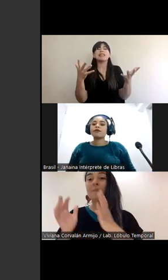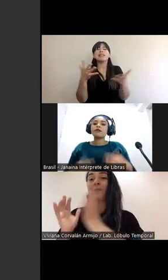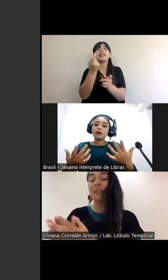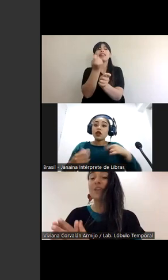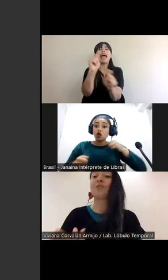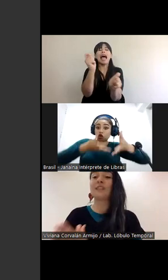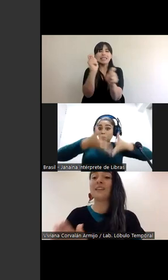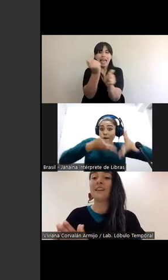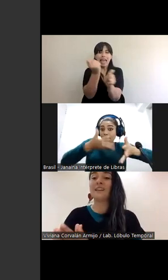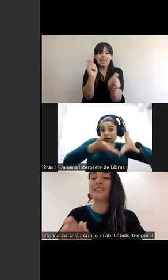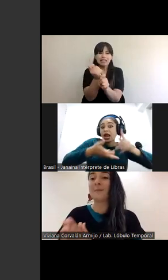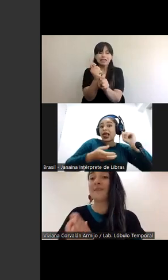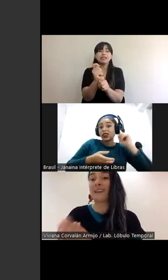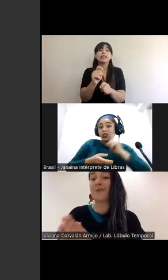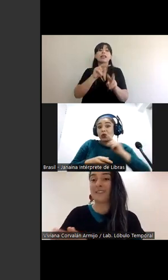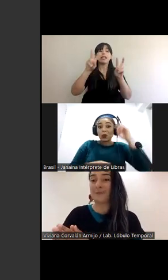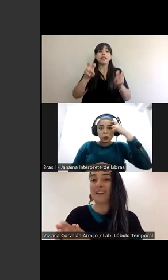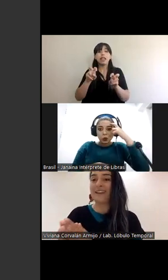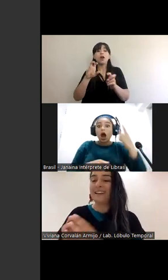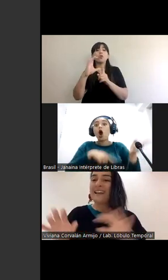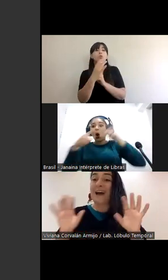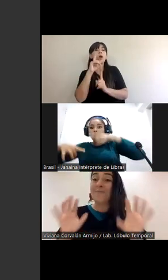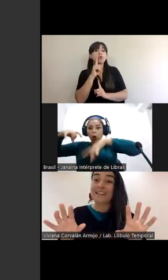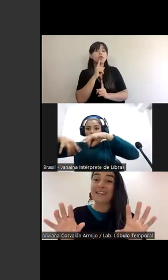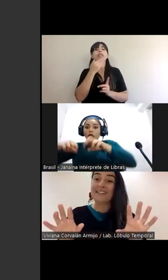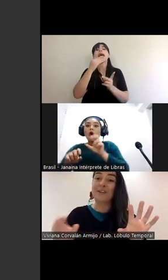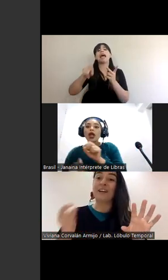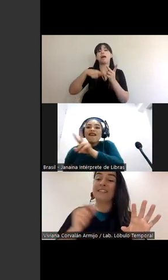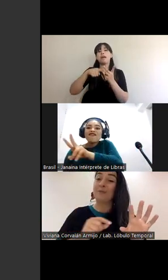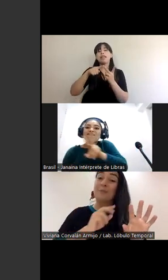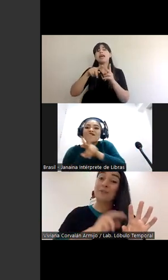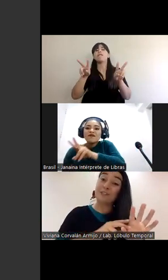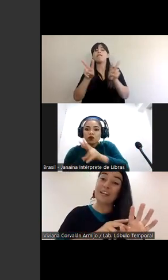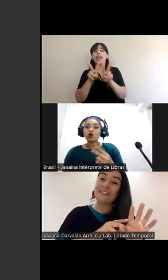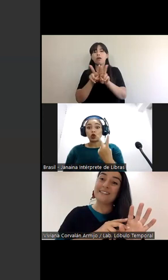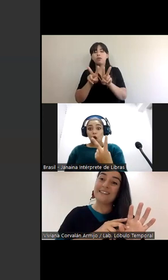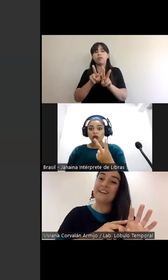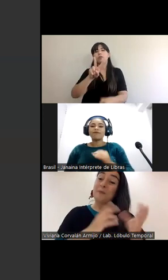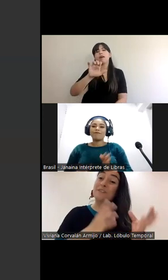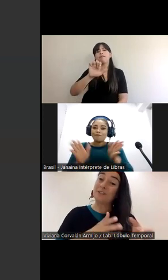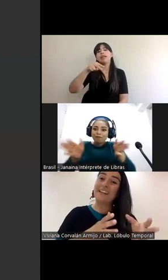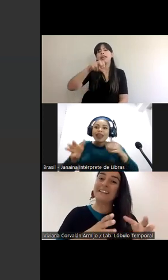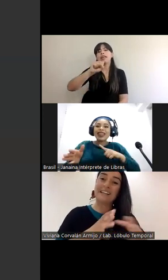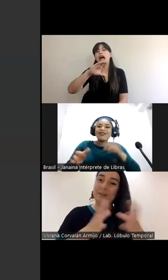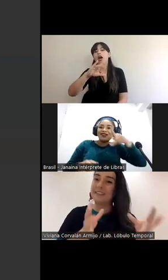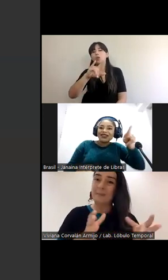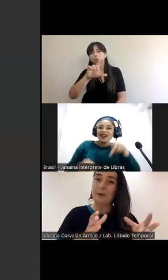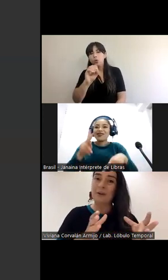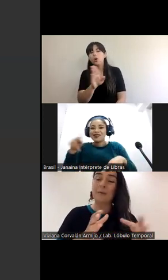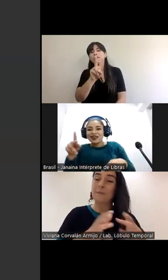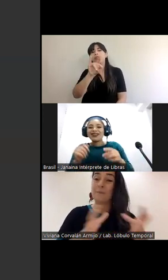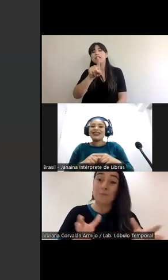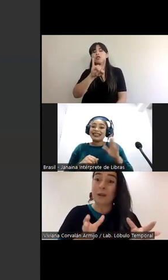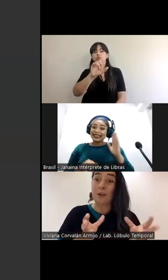sorda, y otro taller que se llama vernáculo visual. Ambos talleres los realizamos a profesoras en este caso,